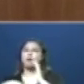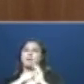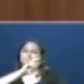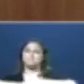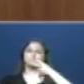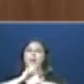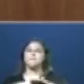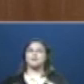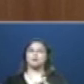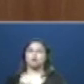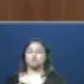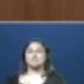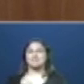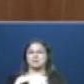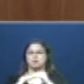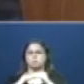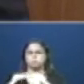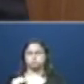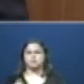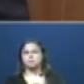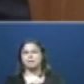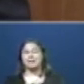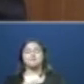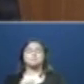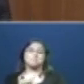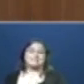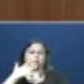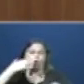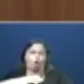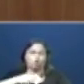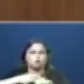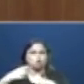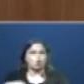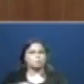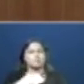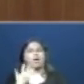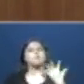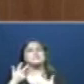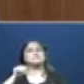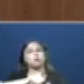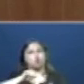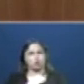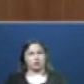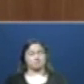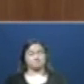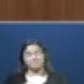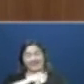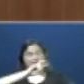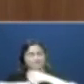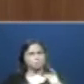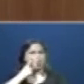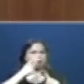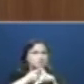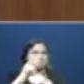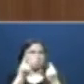sostenibilidad y racionalización de la Administración local una reforma que pretende algunos objetivos en parte